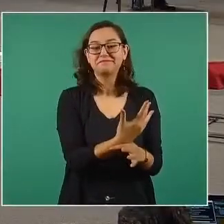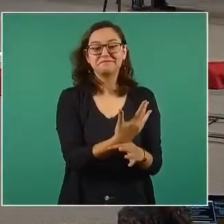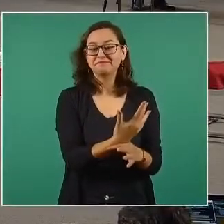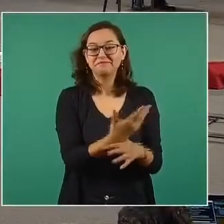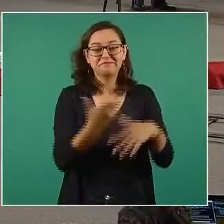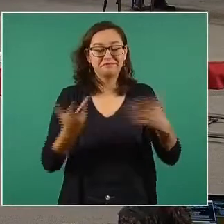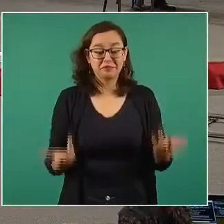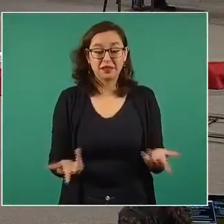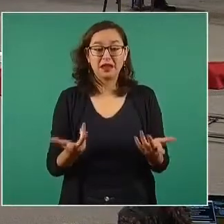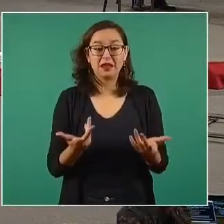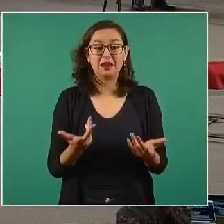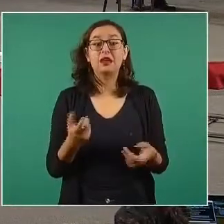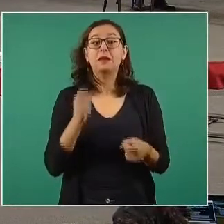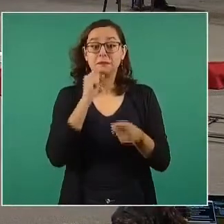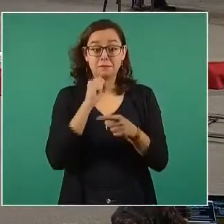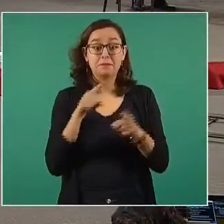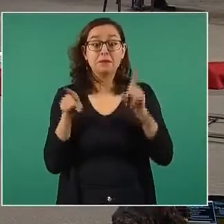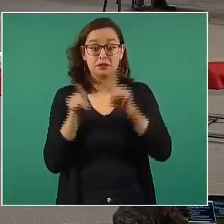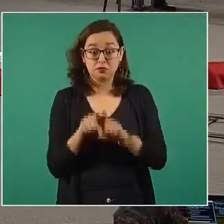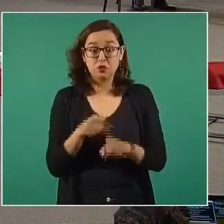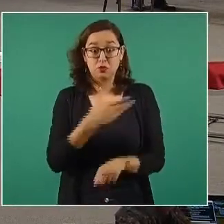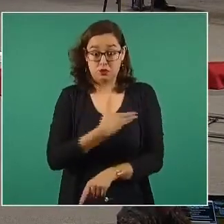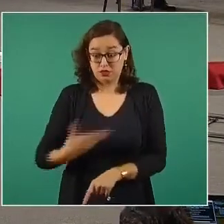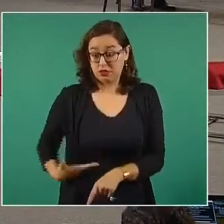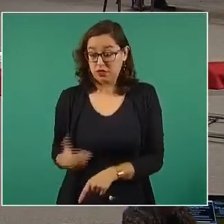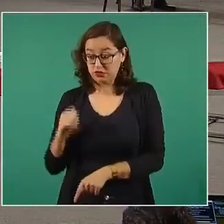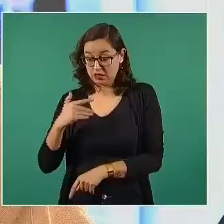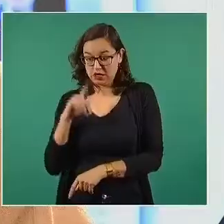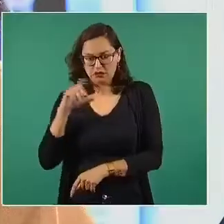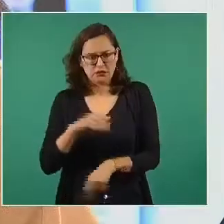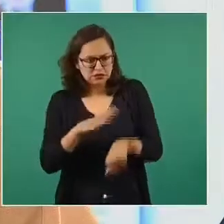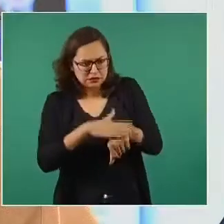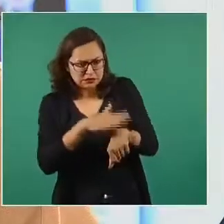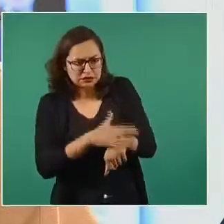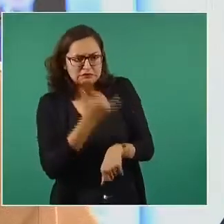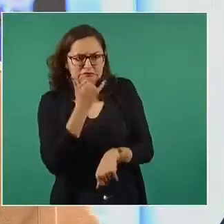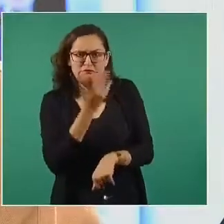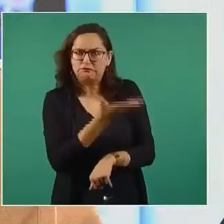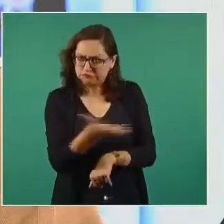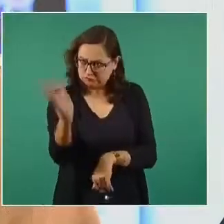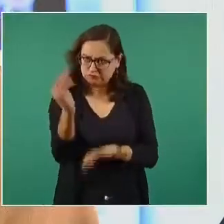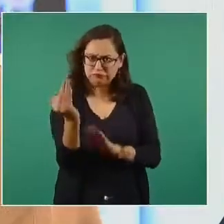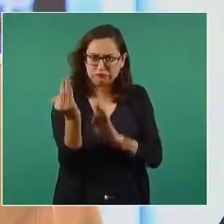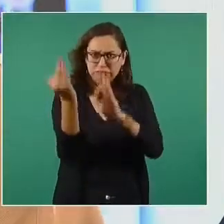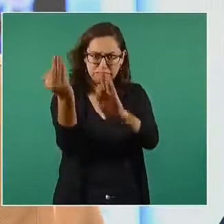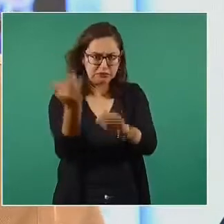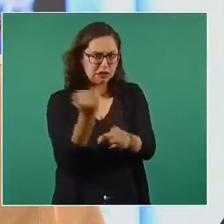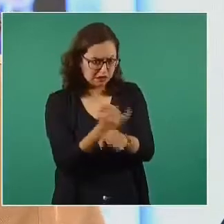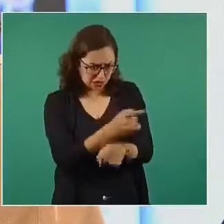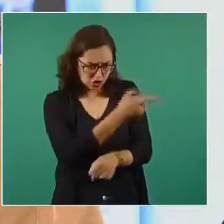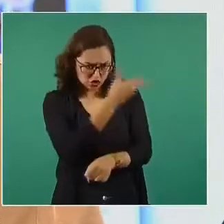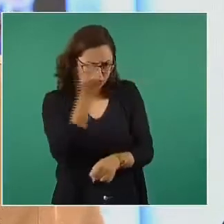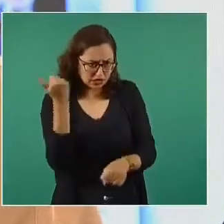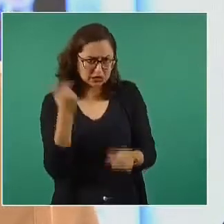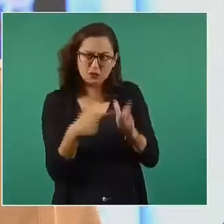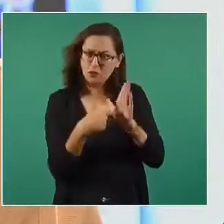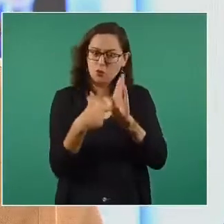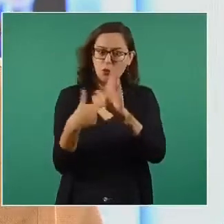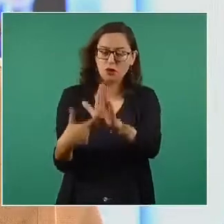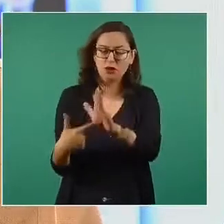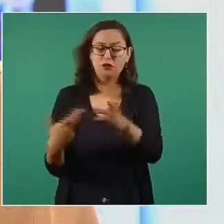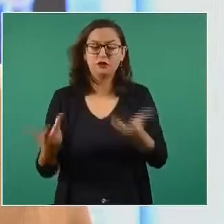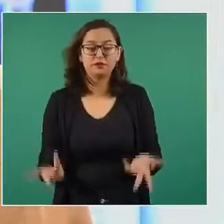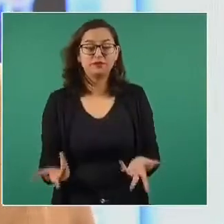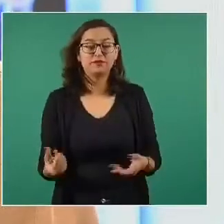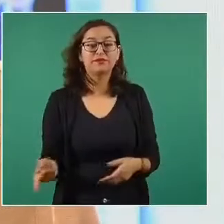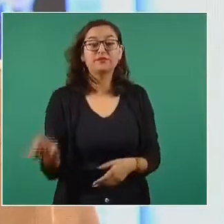venganza, y lo invitó a presentarse ante la Fiscalía para demostrar su inocencia. Esa declaración es ético